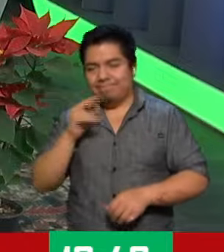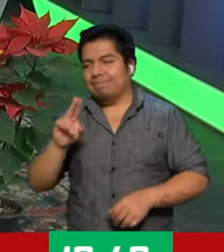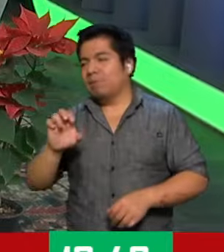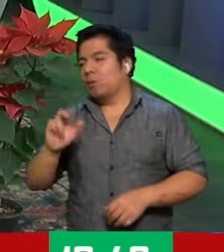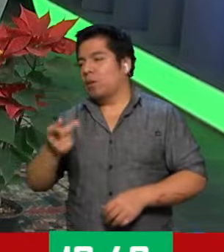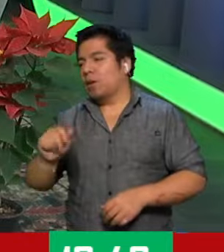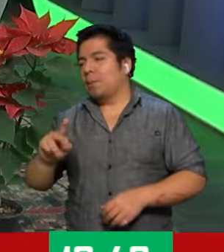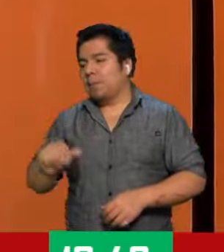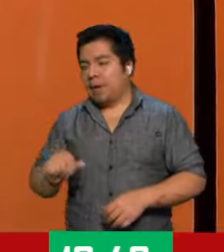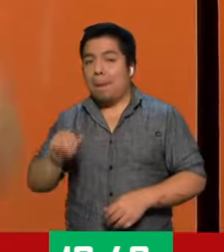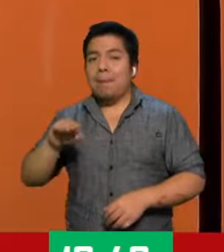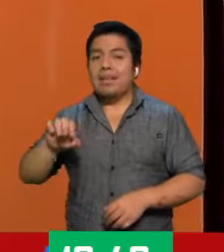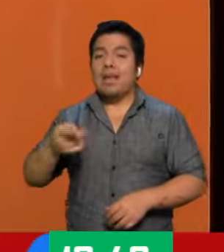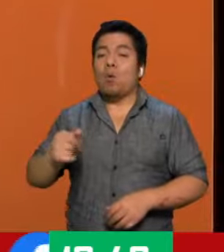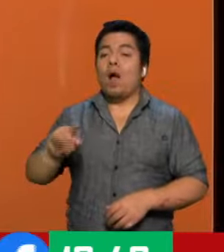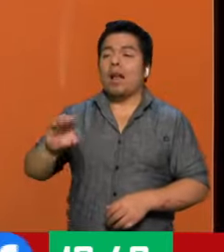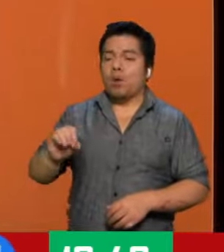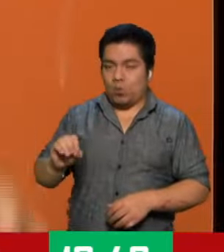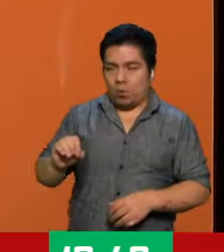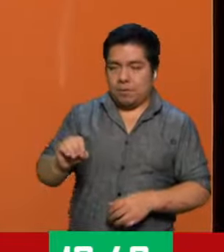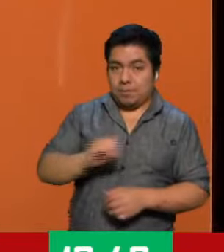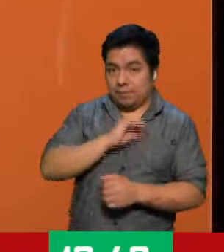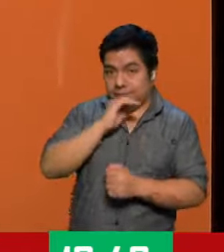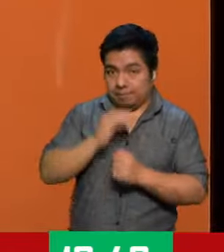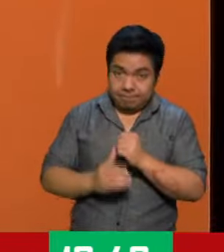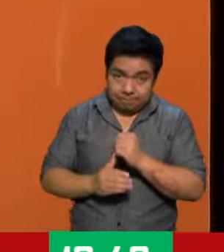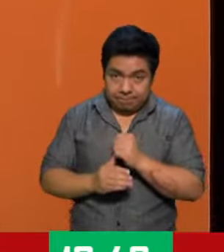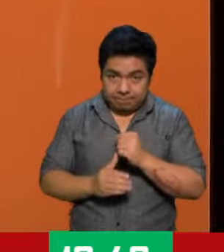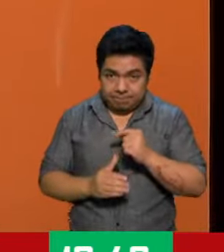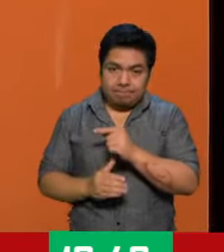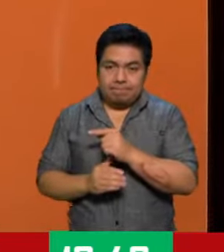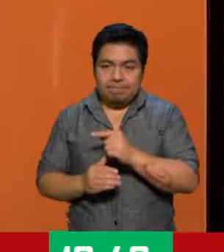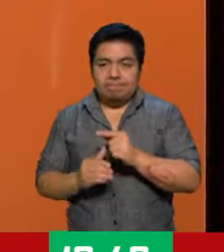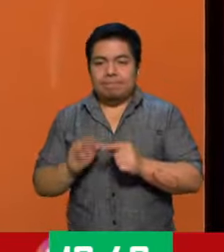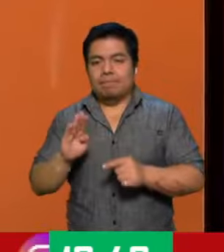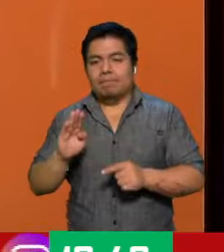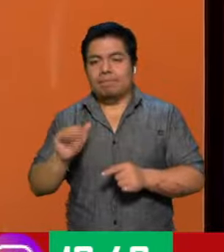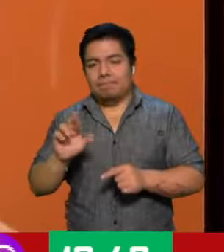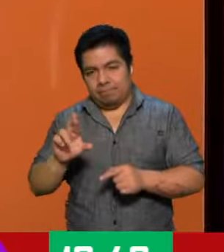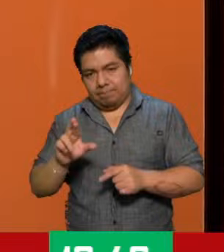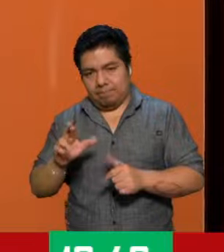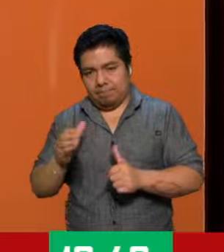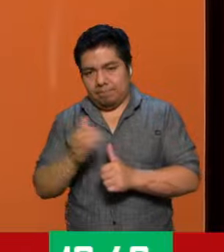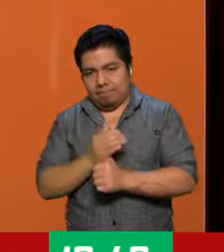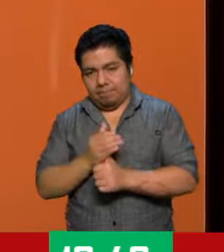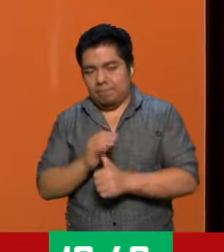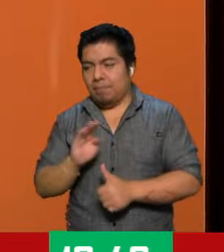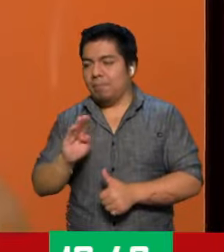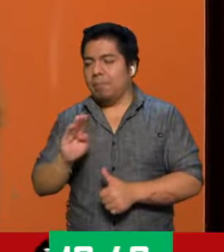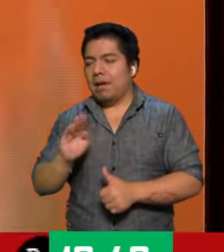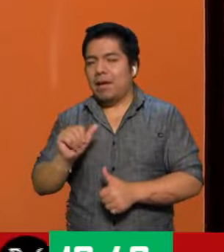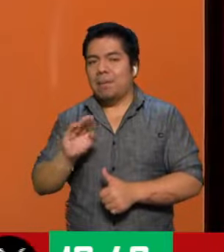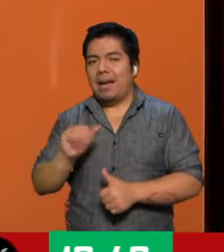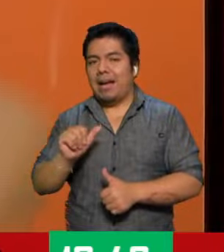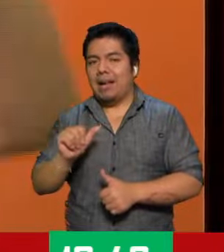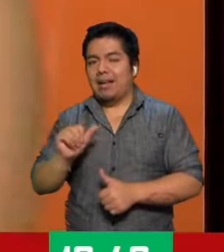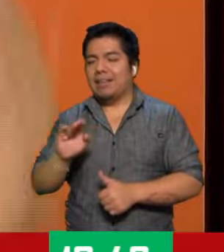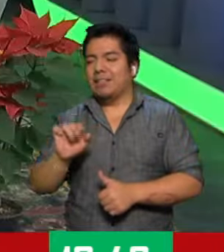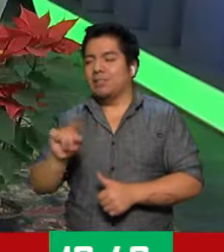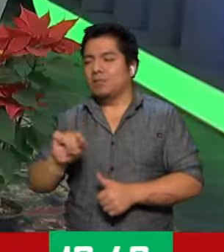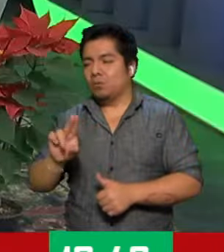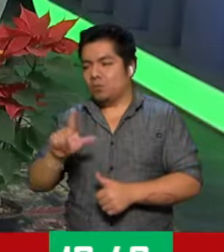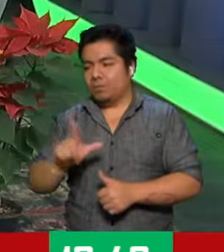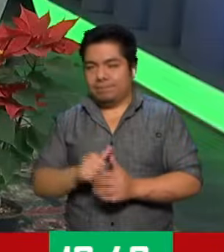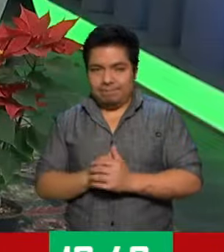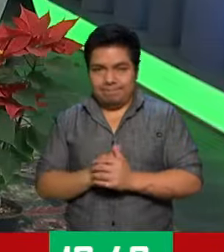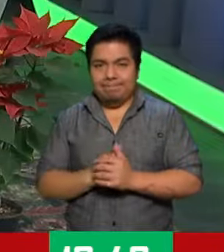llegó algo y vamos a cerrar con el bar Basul. Ándele, icónico.